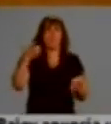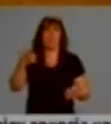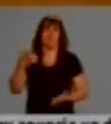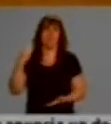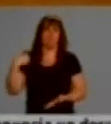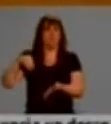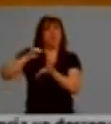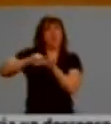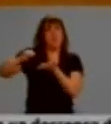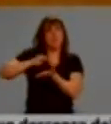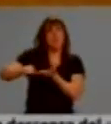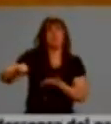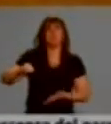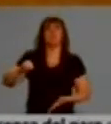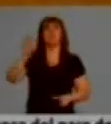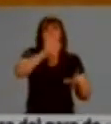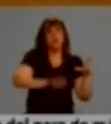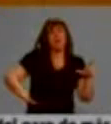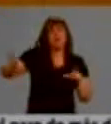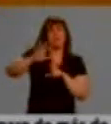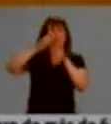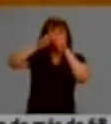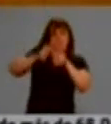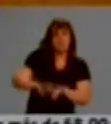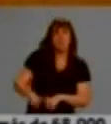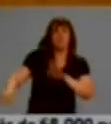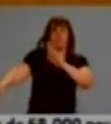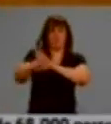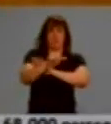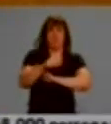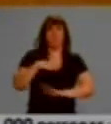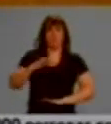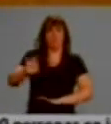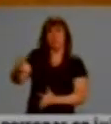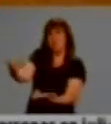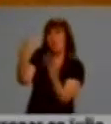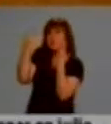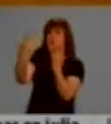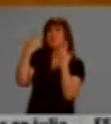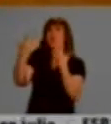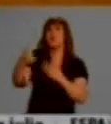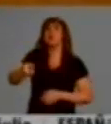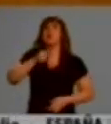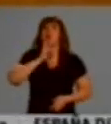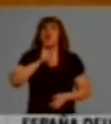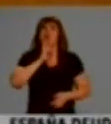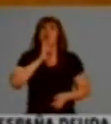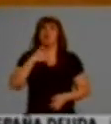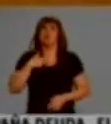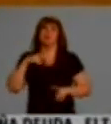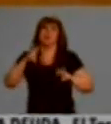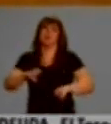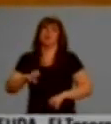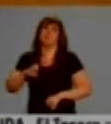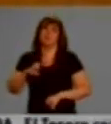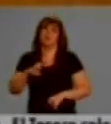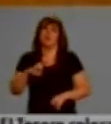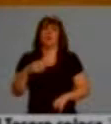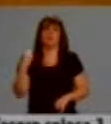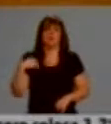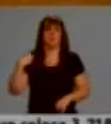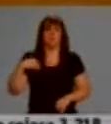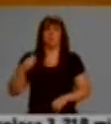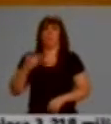Nacional de Investigación del Fraude, quienes le habrían asesorado sobre cómo acogerse a la amnistía fiscal? Por